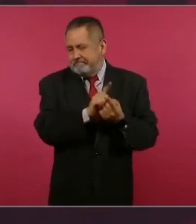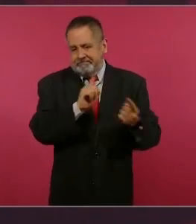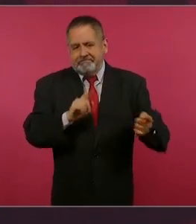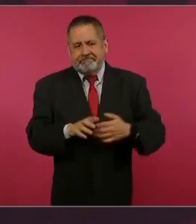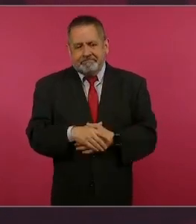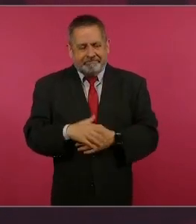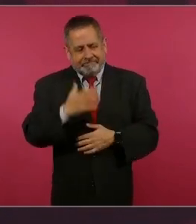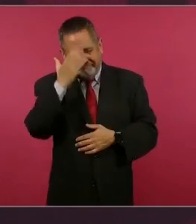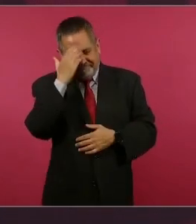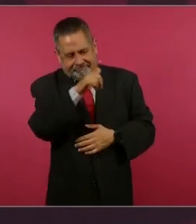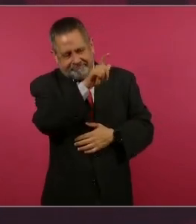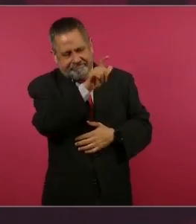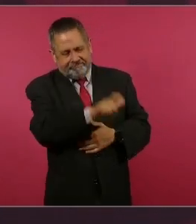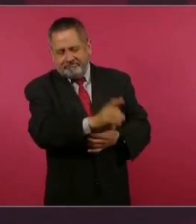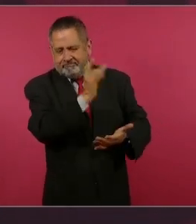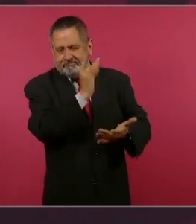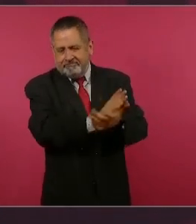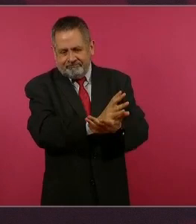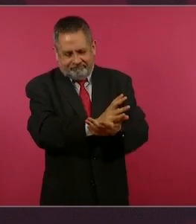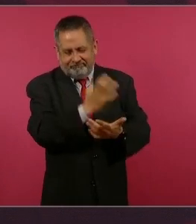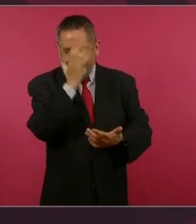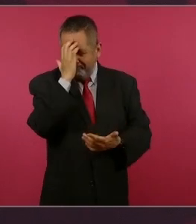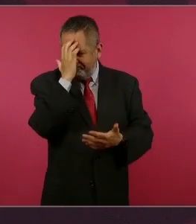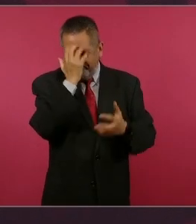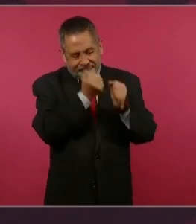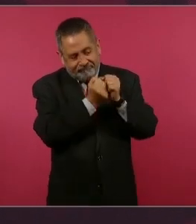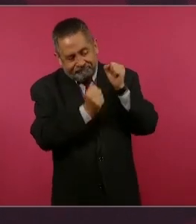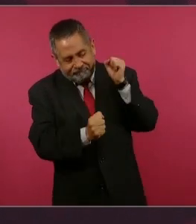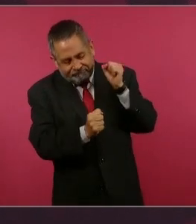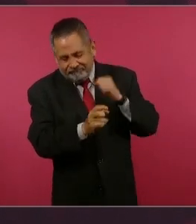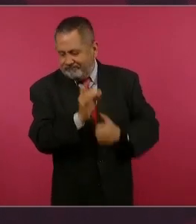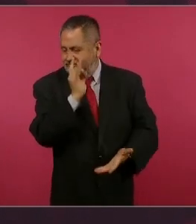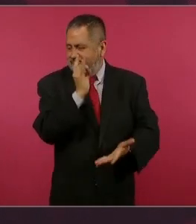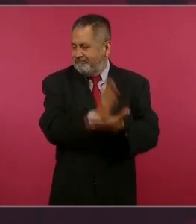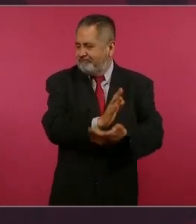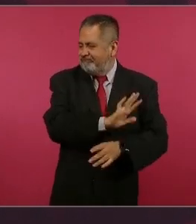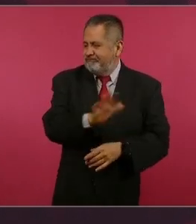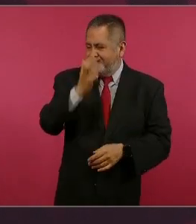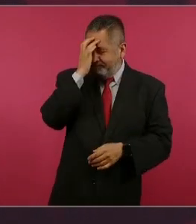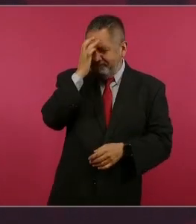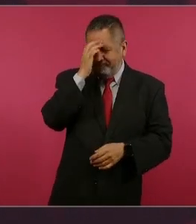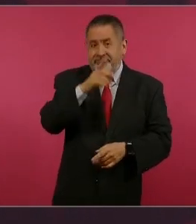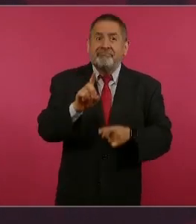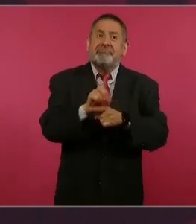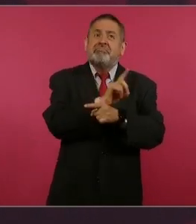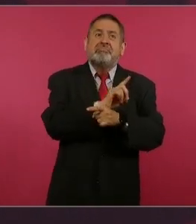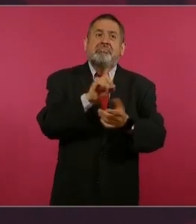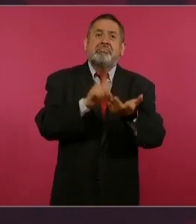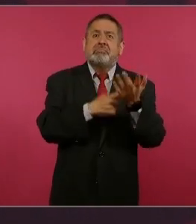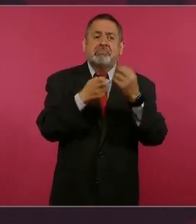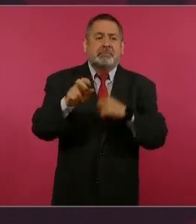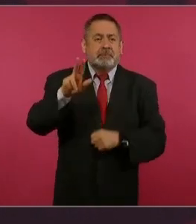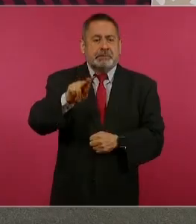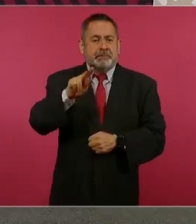ya sé quién es, ya nos conocemos desde el 88.